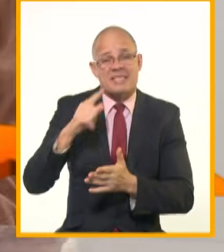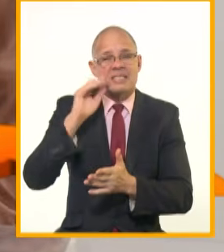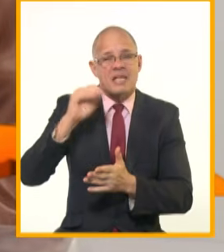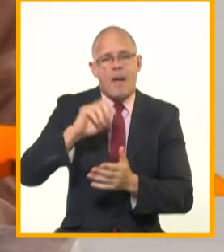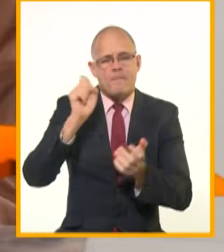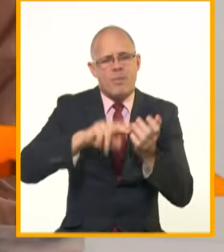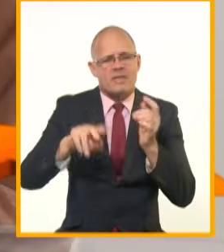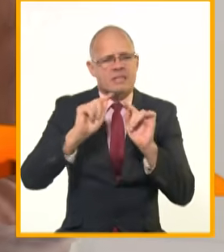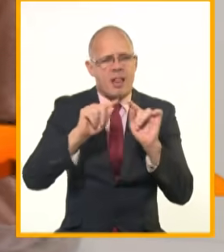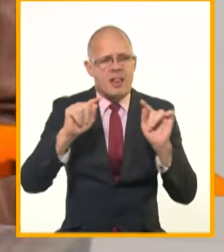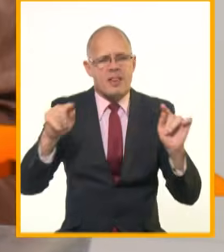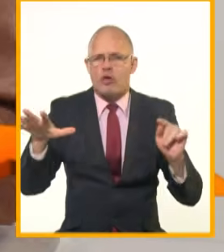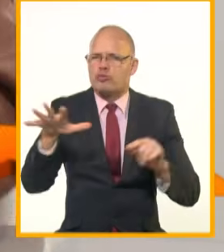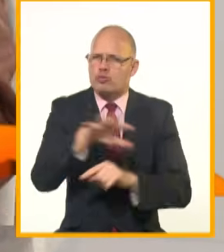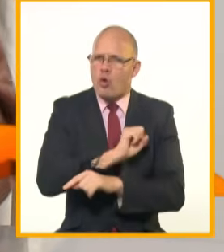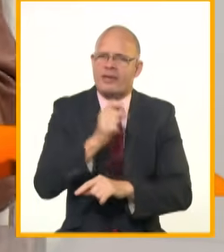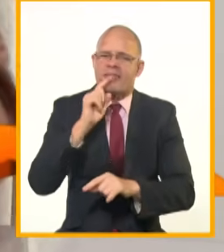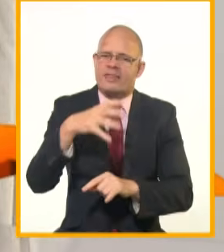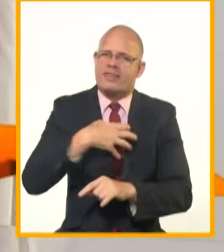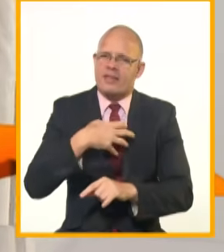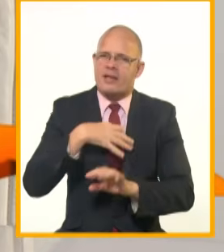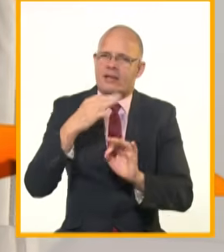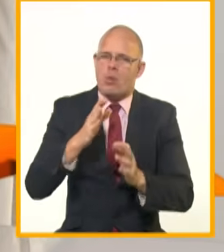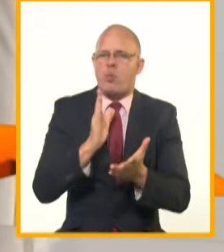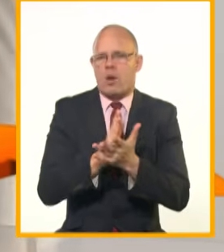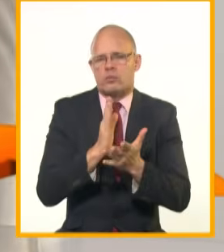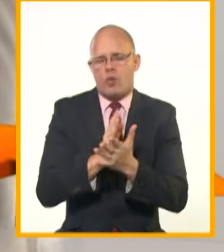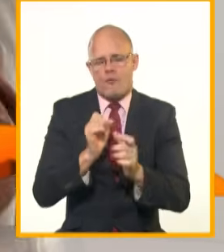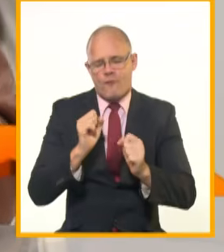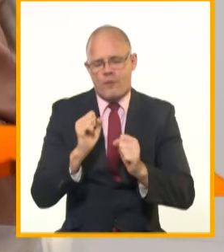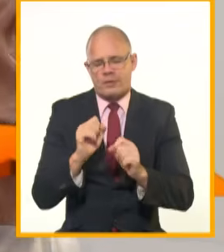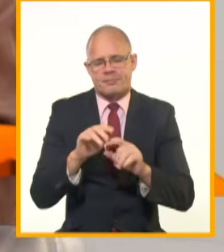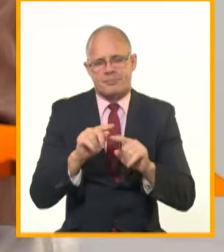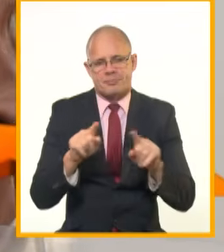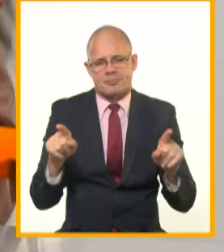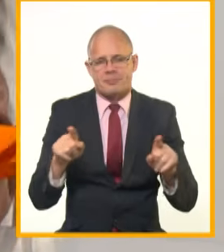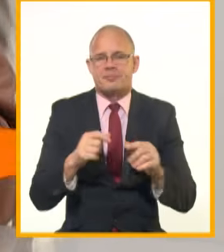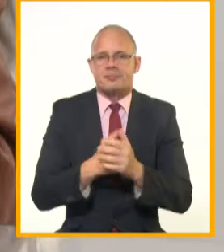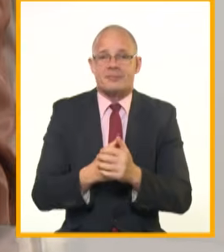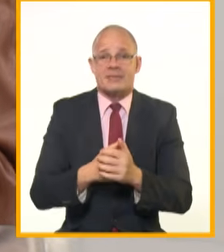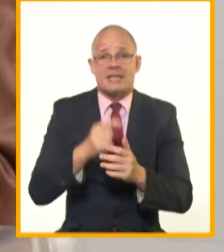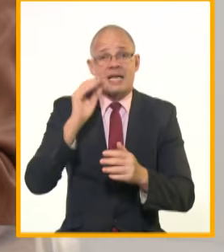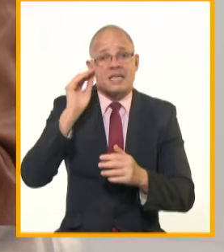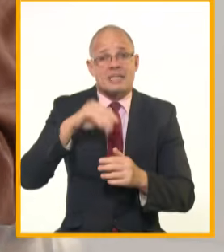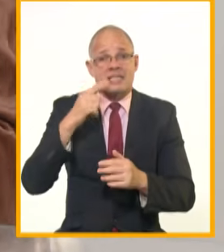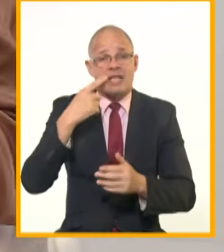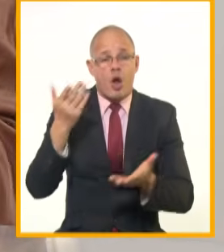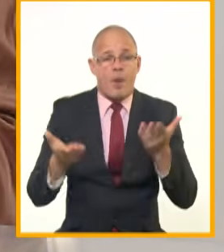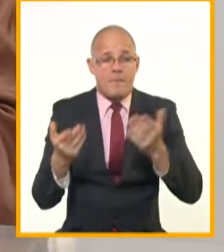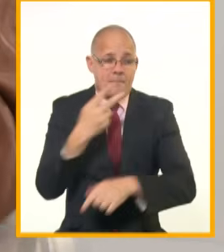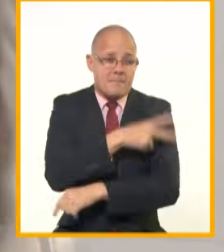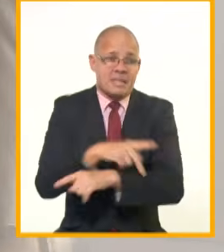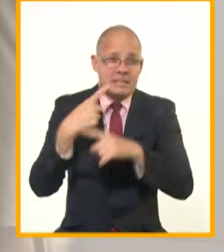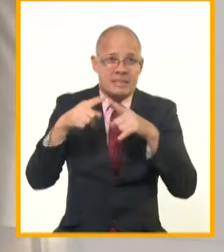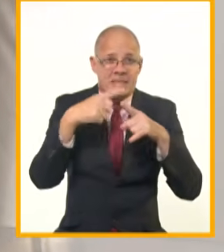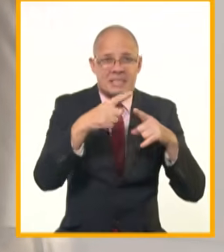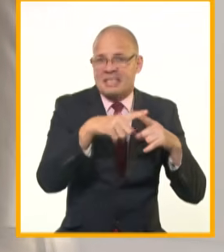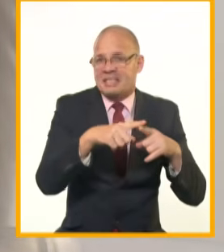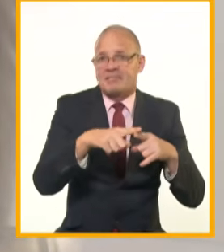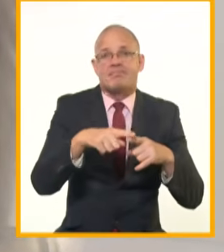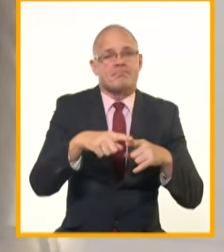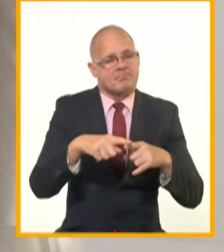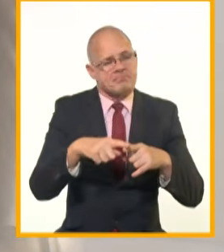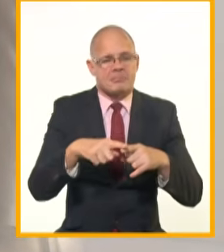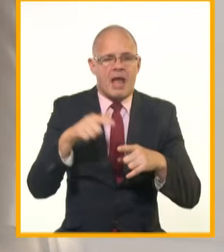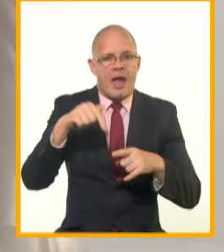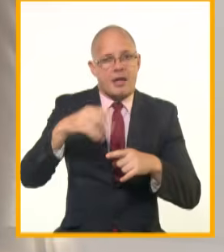Cuba, incomparable con muchos países en el mundo, y esa existió.